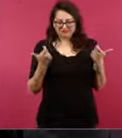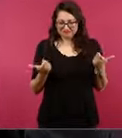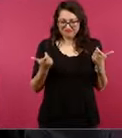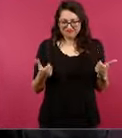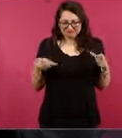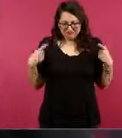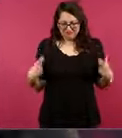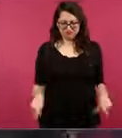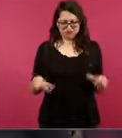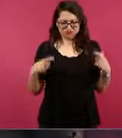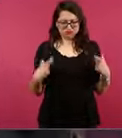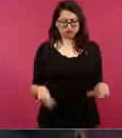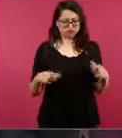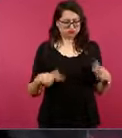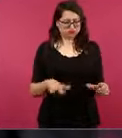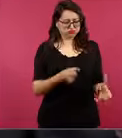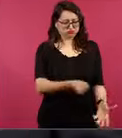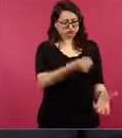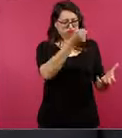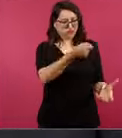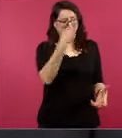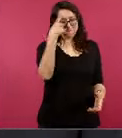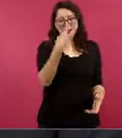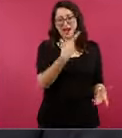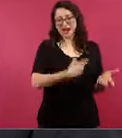dedicado a desprestigiarme,